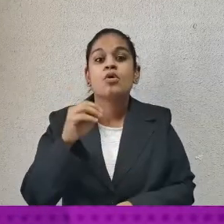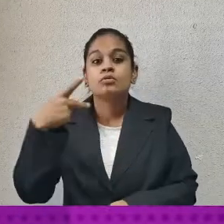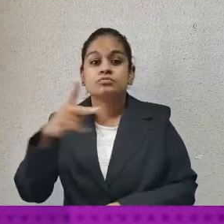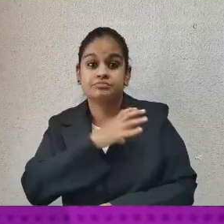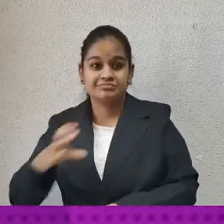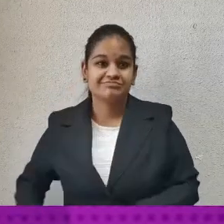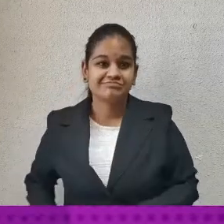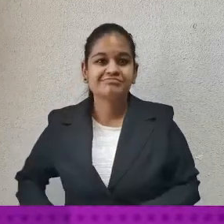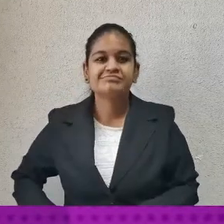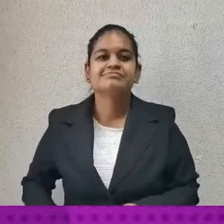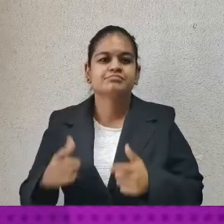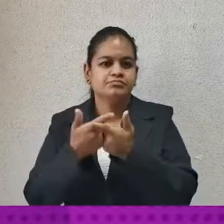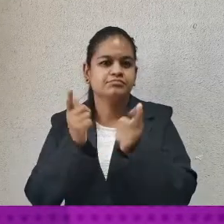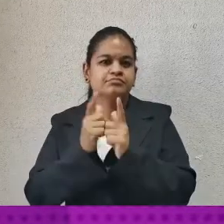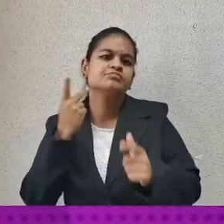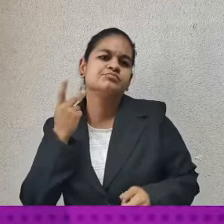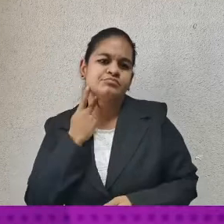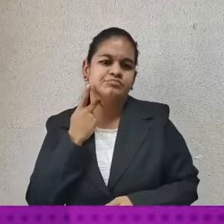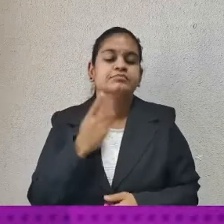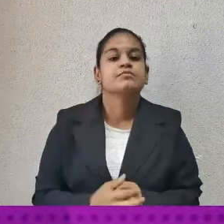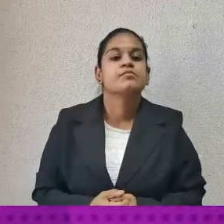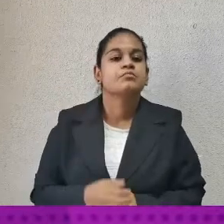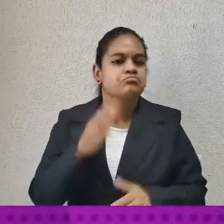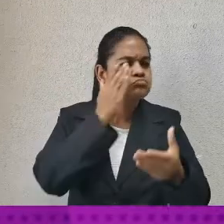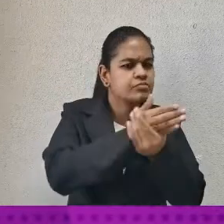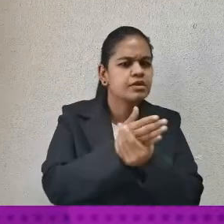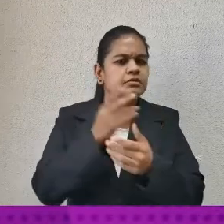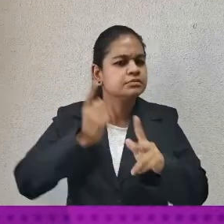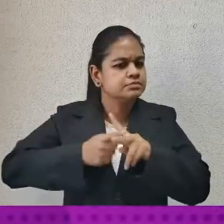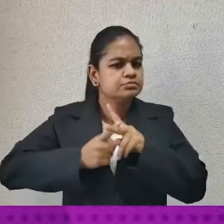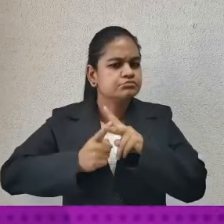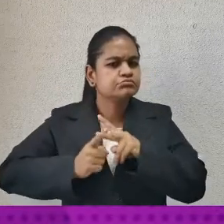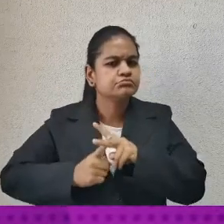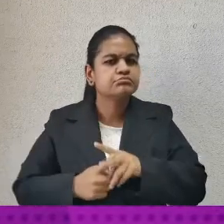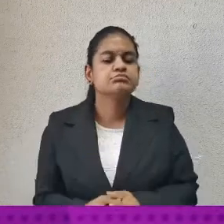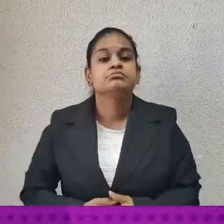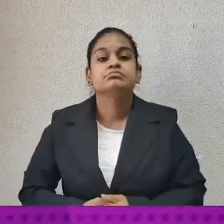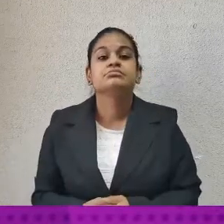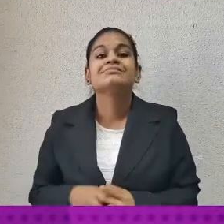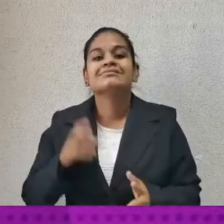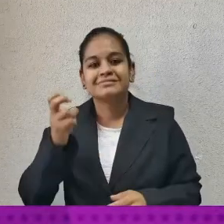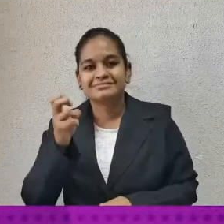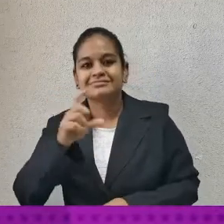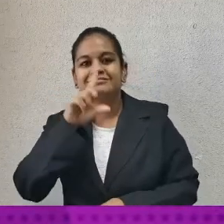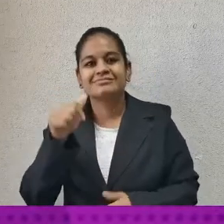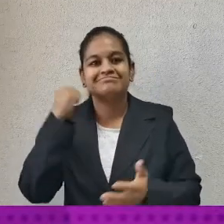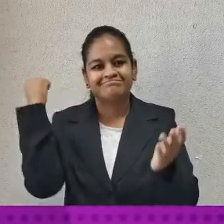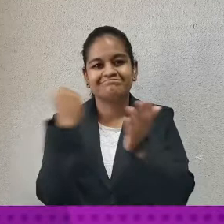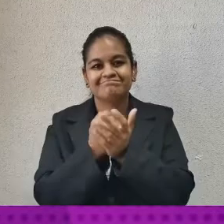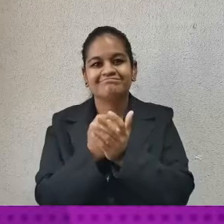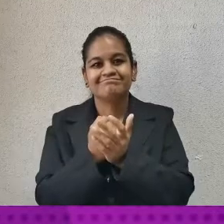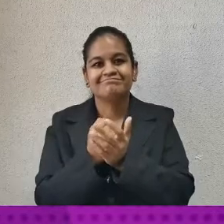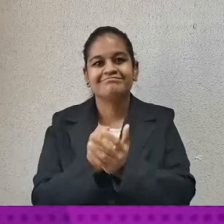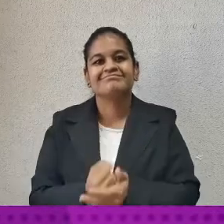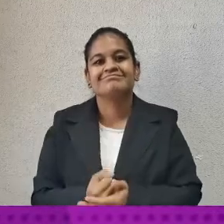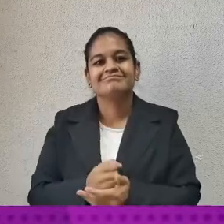sus representantes, el proceso del conteo de las boletas en donde así fue necesario para poder arrojar un